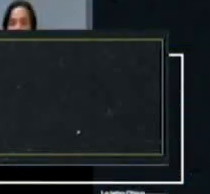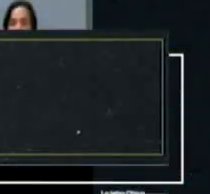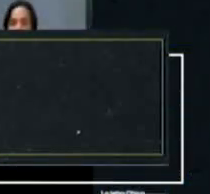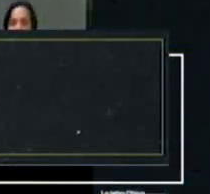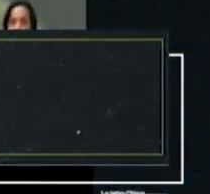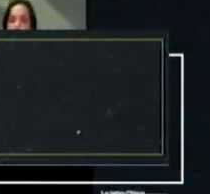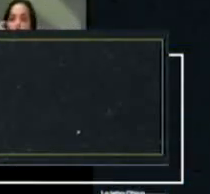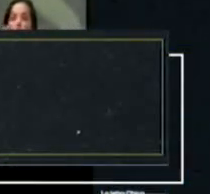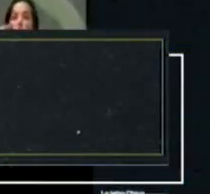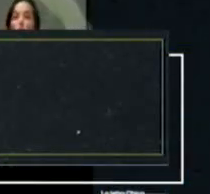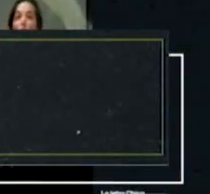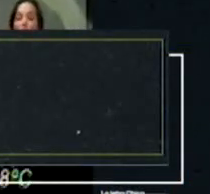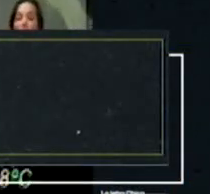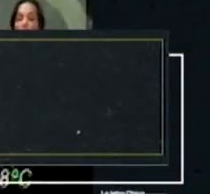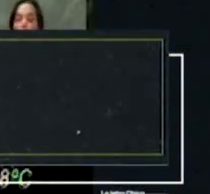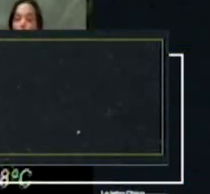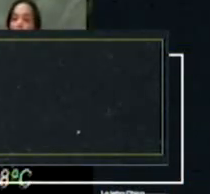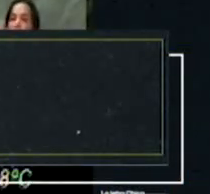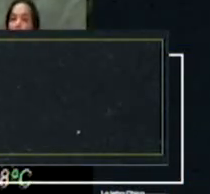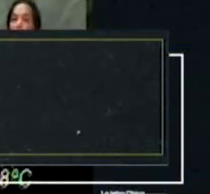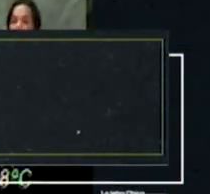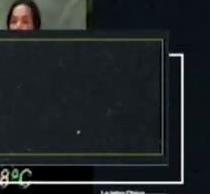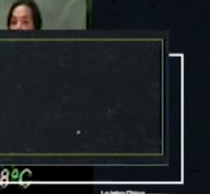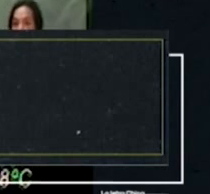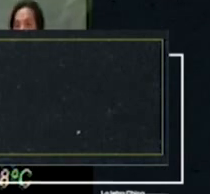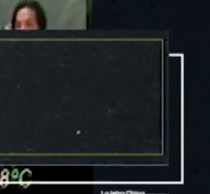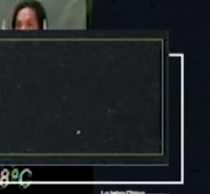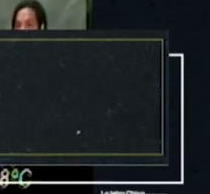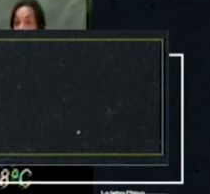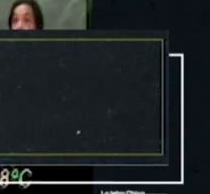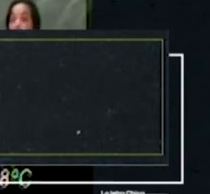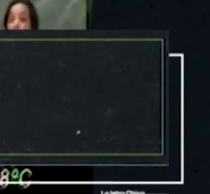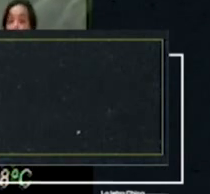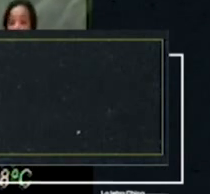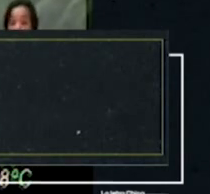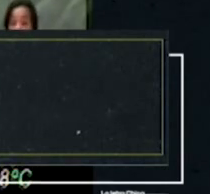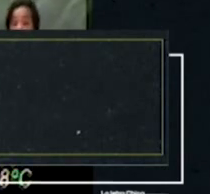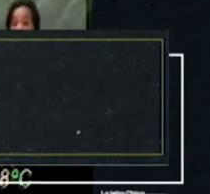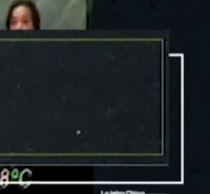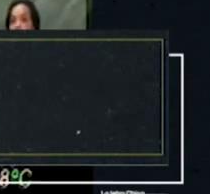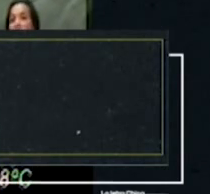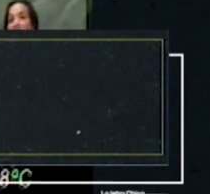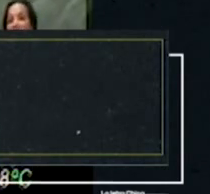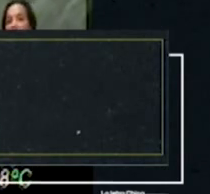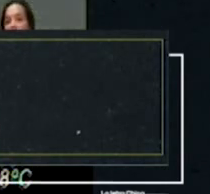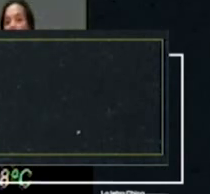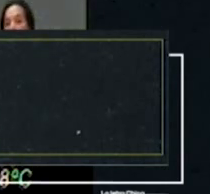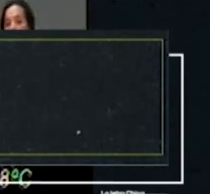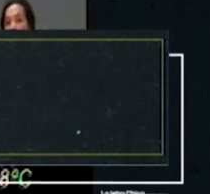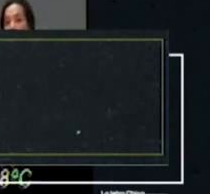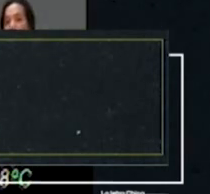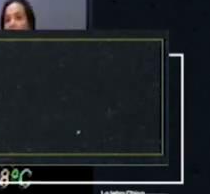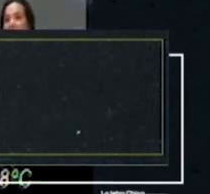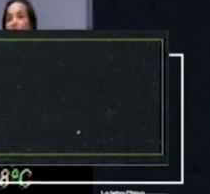la industria del cannabis medicinal impactan. Sus impulsores sostienen que puede llegar a un potencial de 50.000 millones de dólares de acá